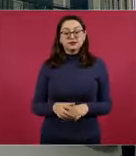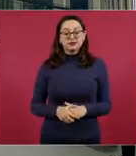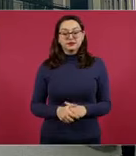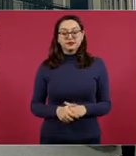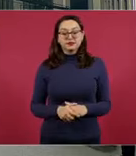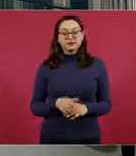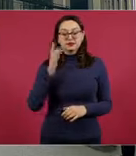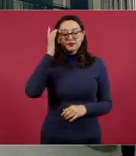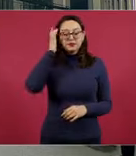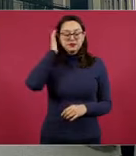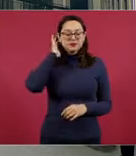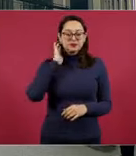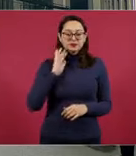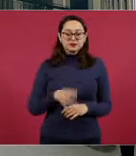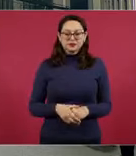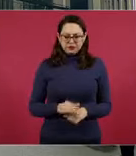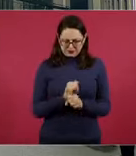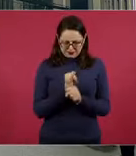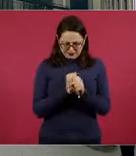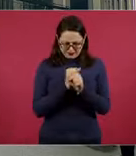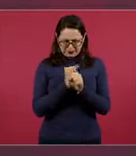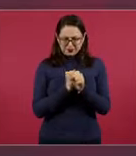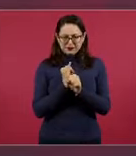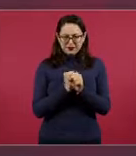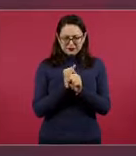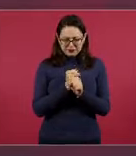A ver, ahí investiguen.